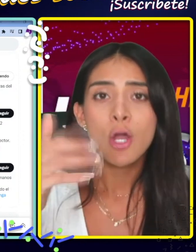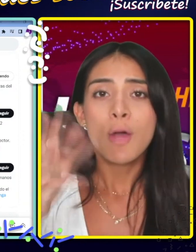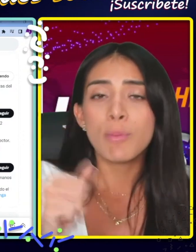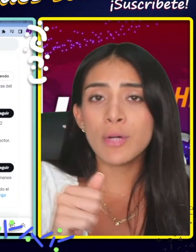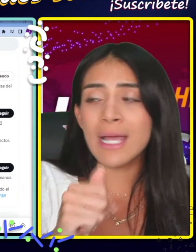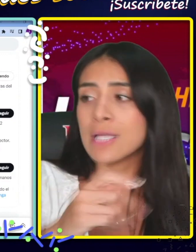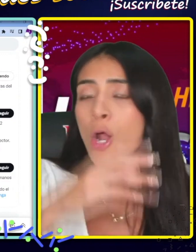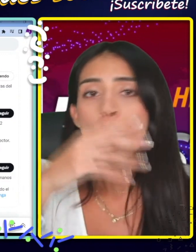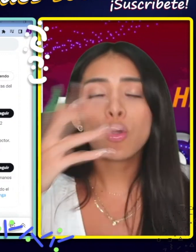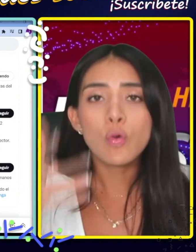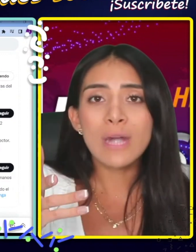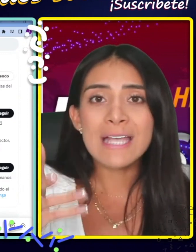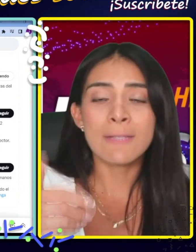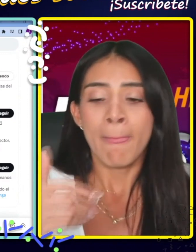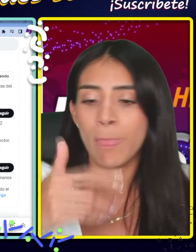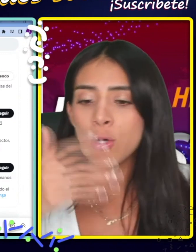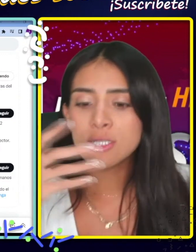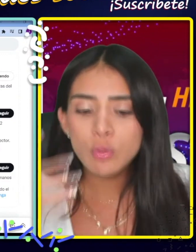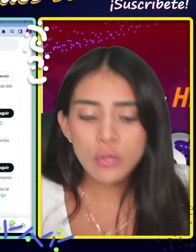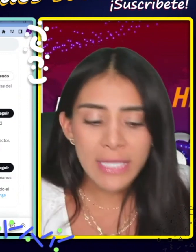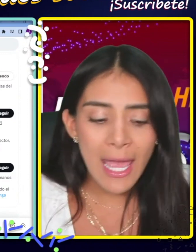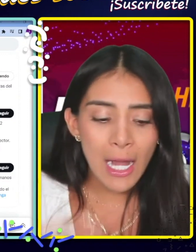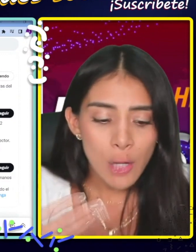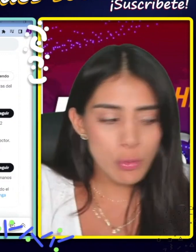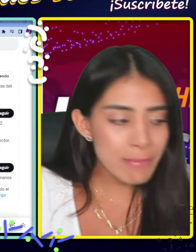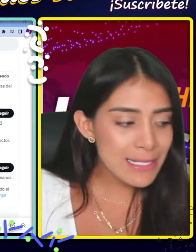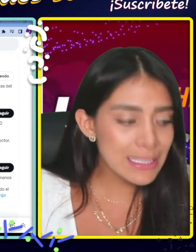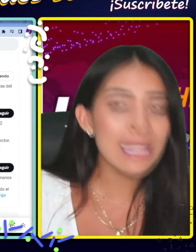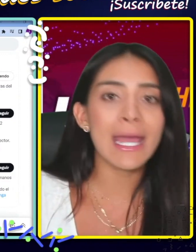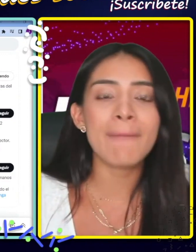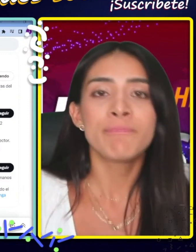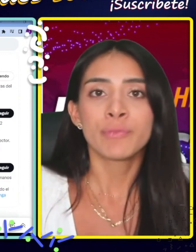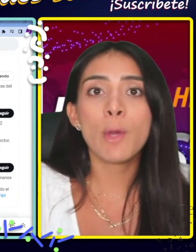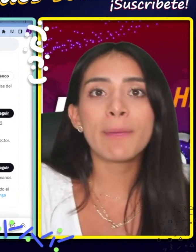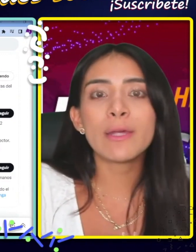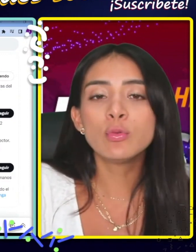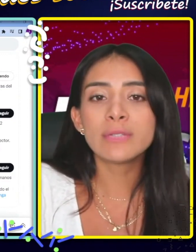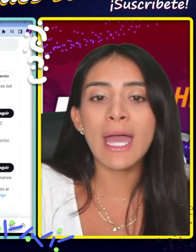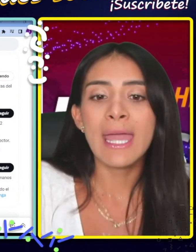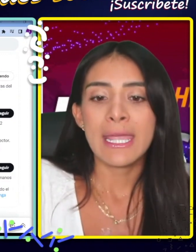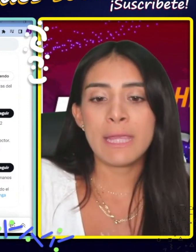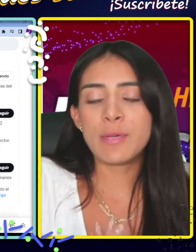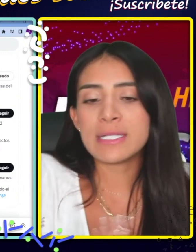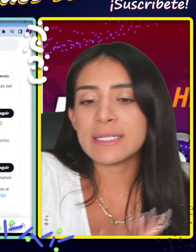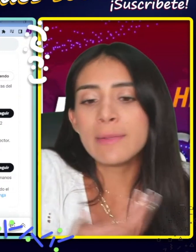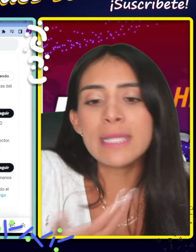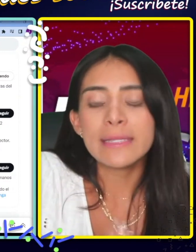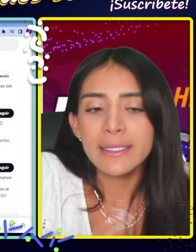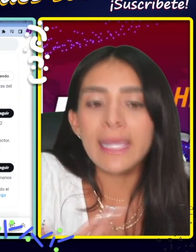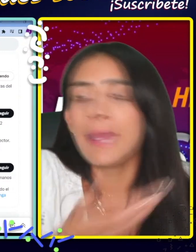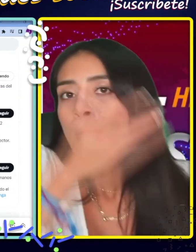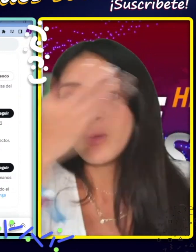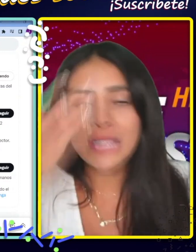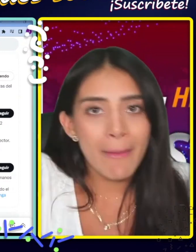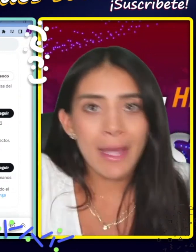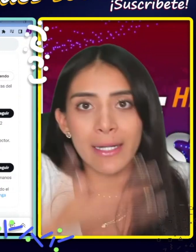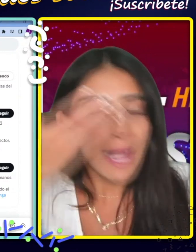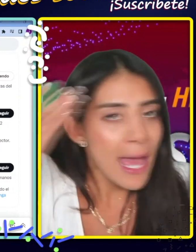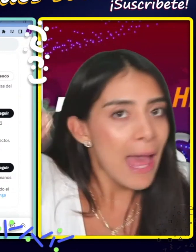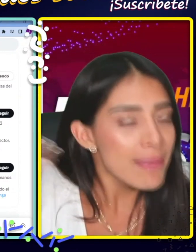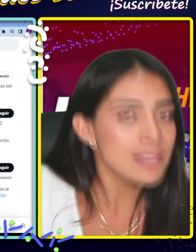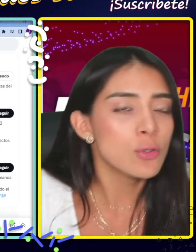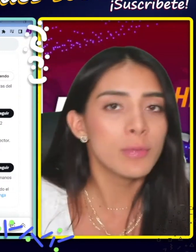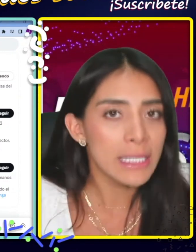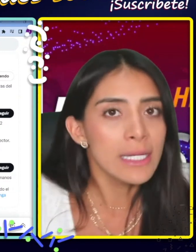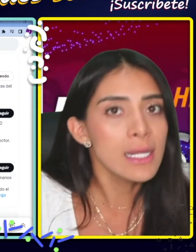decir puras locuras, no estudia, no investiga, no pregunta, y pues es evidente que pues la van